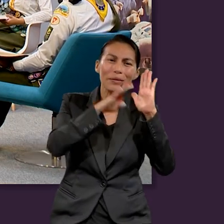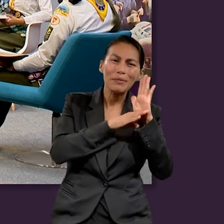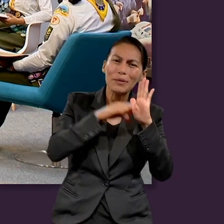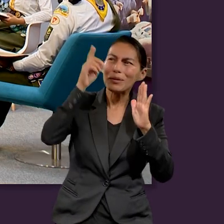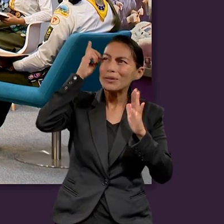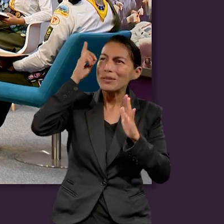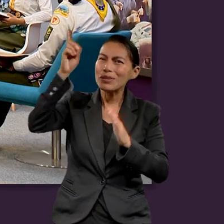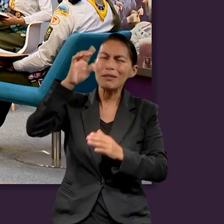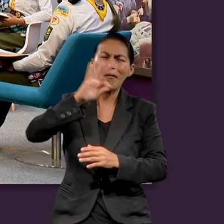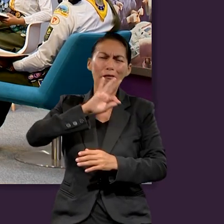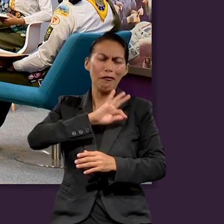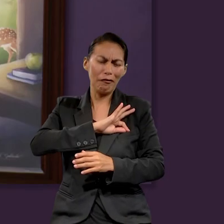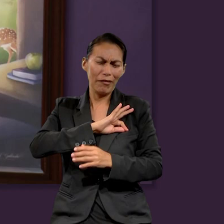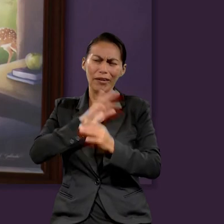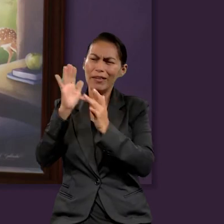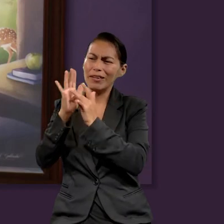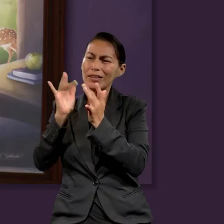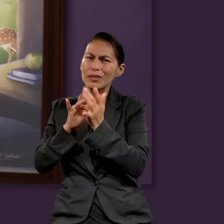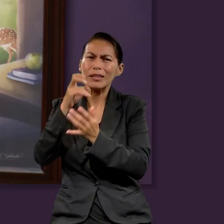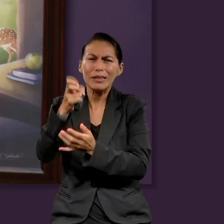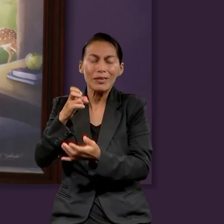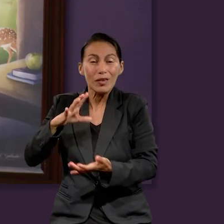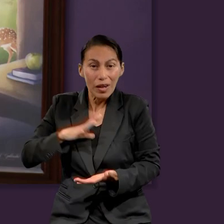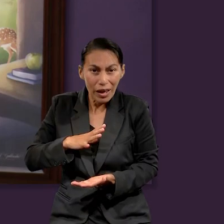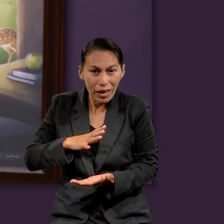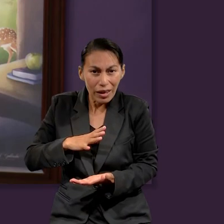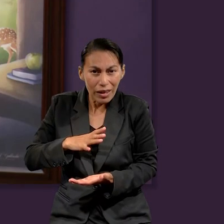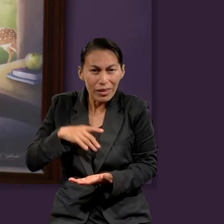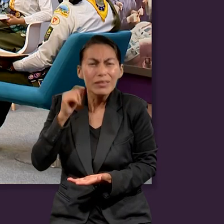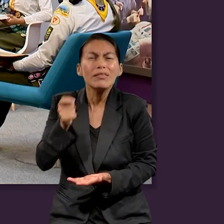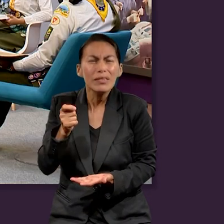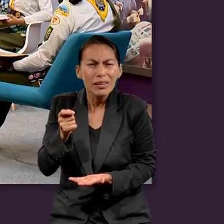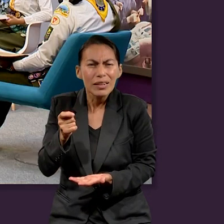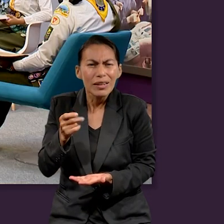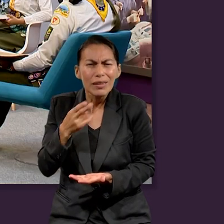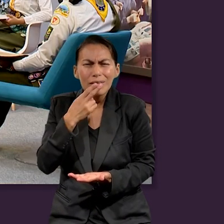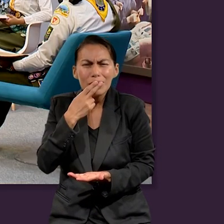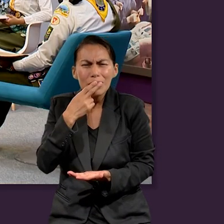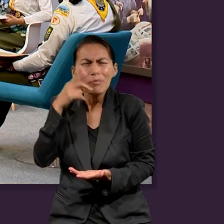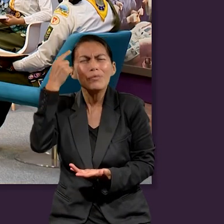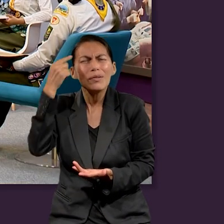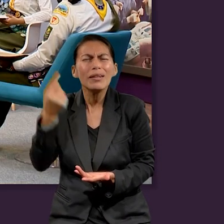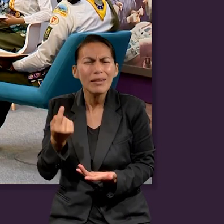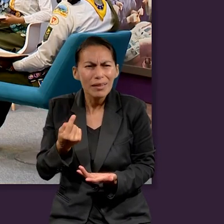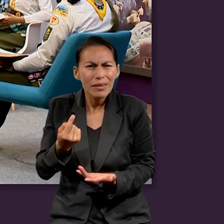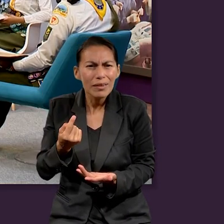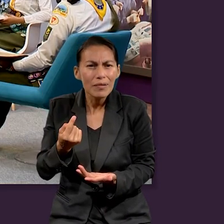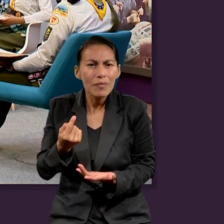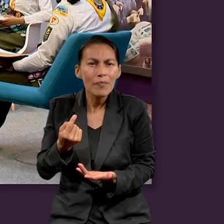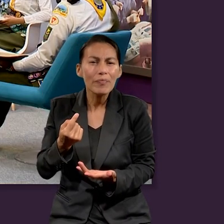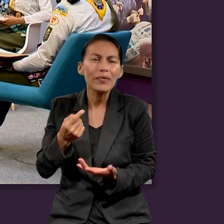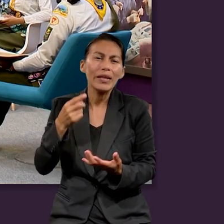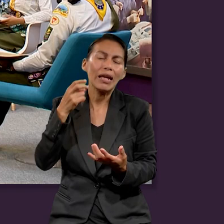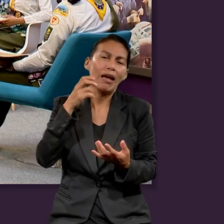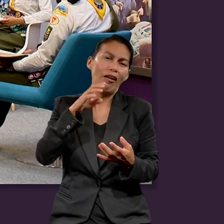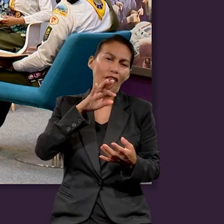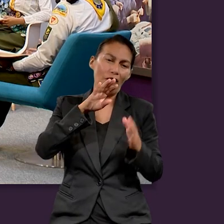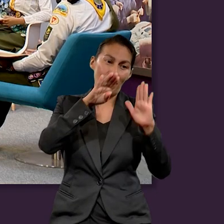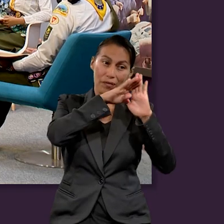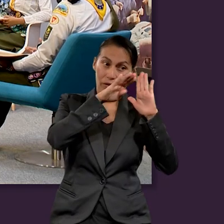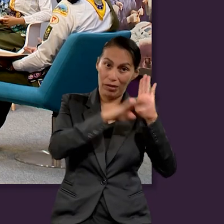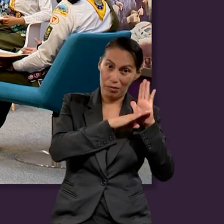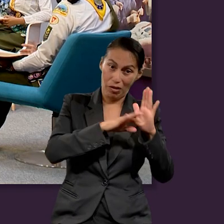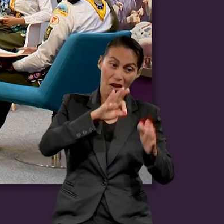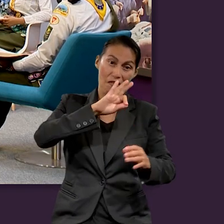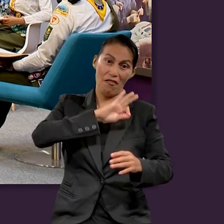la fe de Jesús de qué de qué nos sirve eso creo que entra y está muy